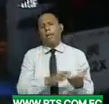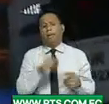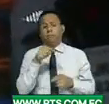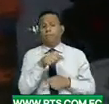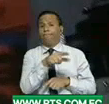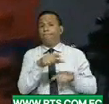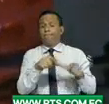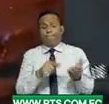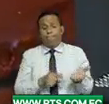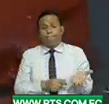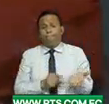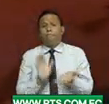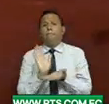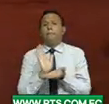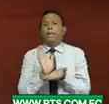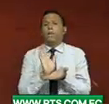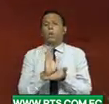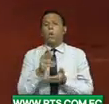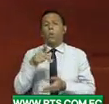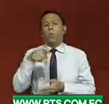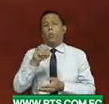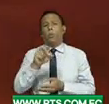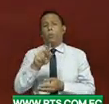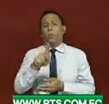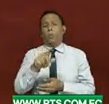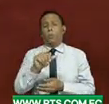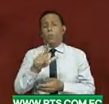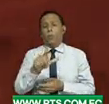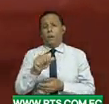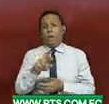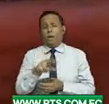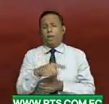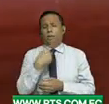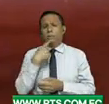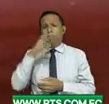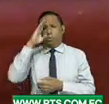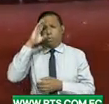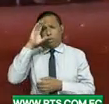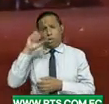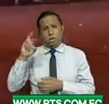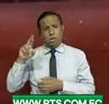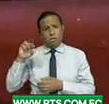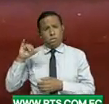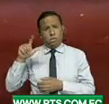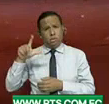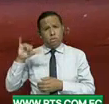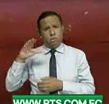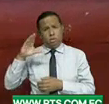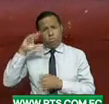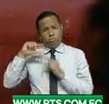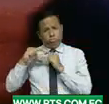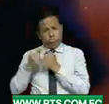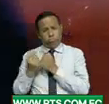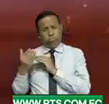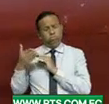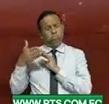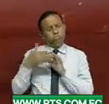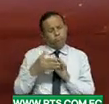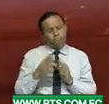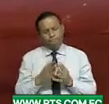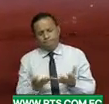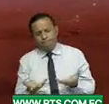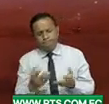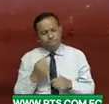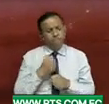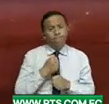de Evasión Popular, donde la policía de criminalística ha realizado desde hace varios minutos el respectivo trabajo y levantamiento de